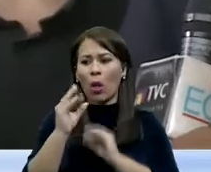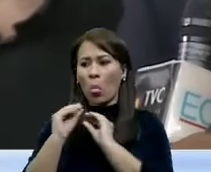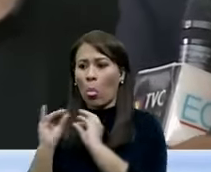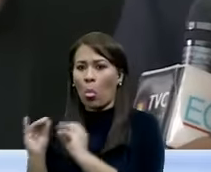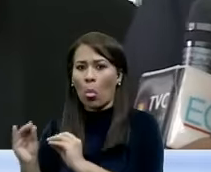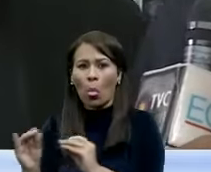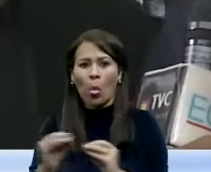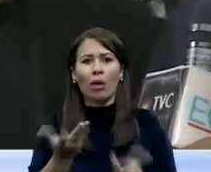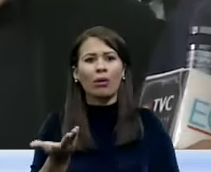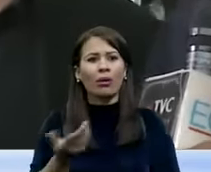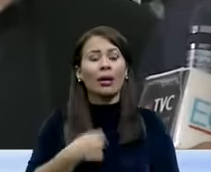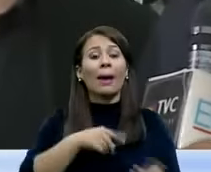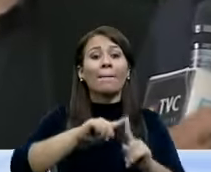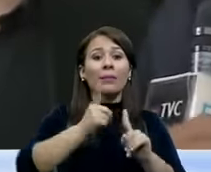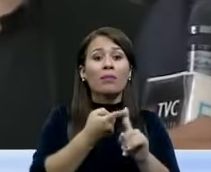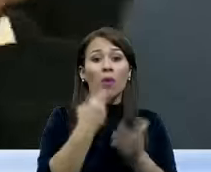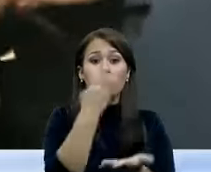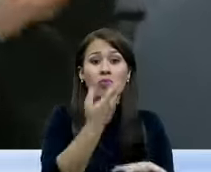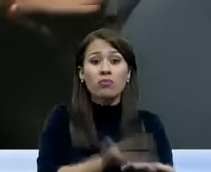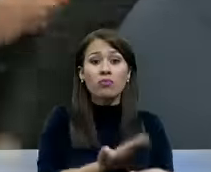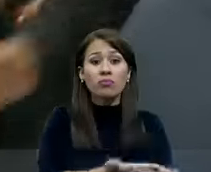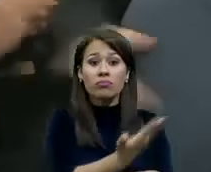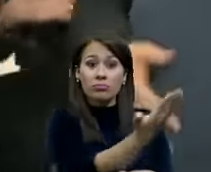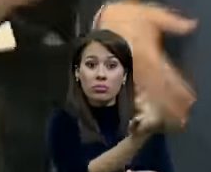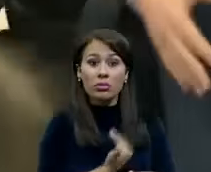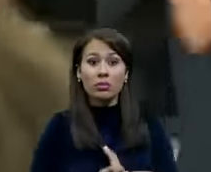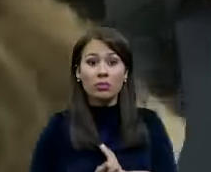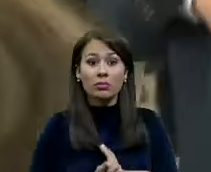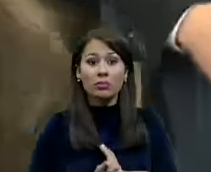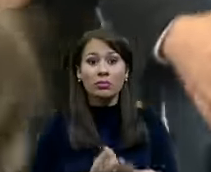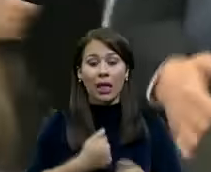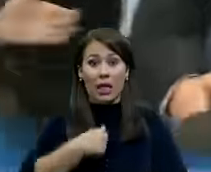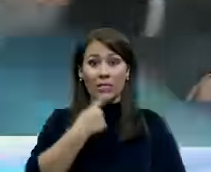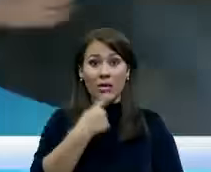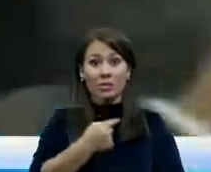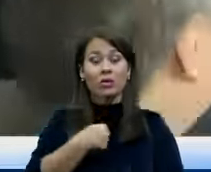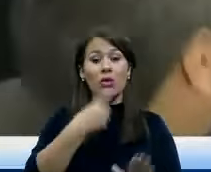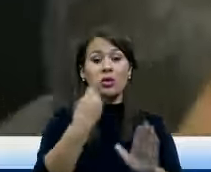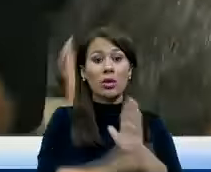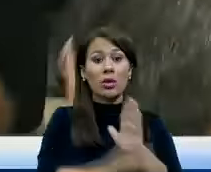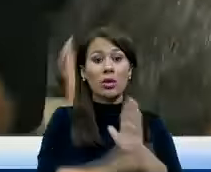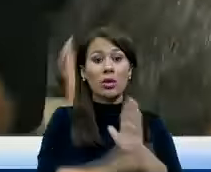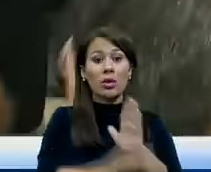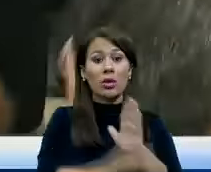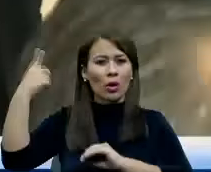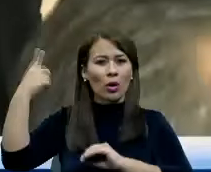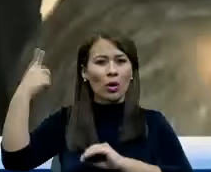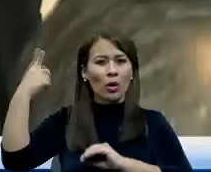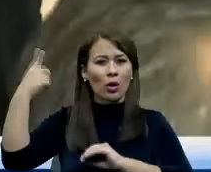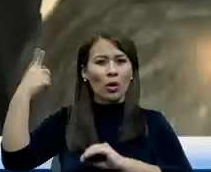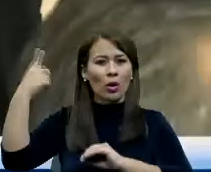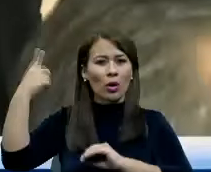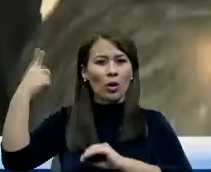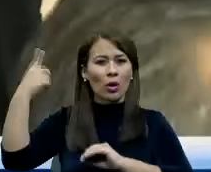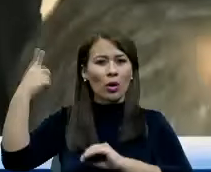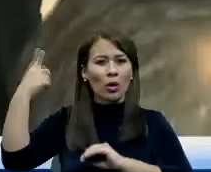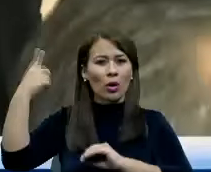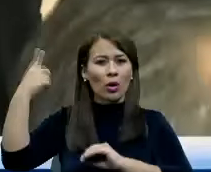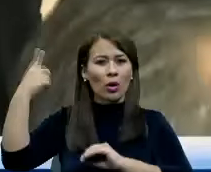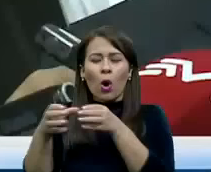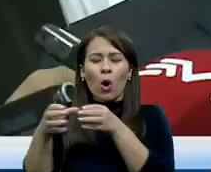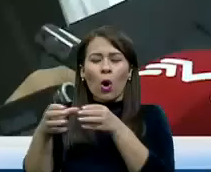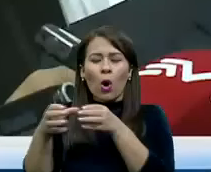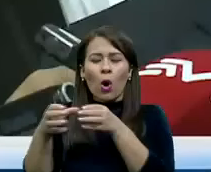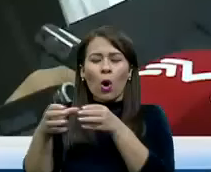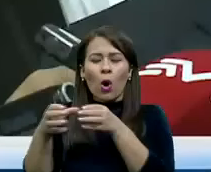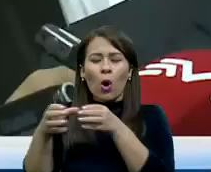sin sustento que se están realizando. Además, sostuvo que denunciará ante la OEA una presunta persecución política en época electoral.